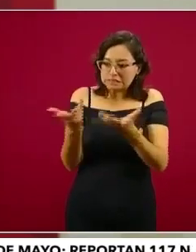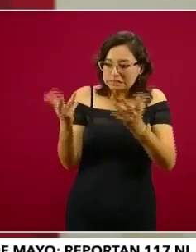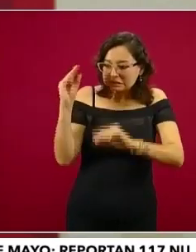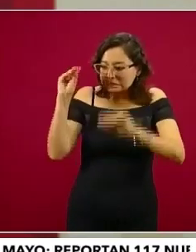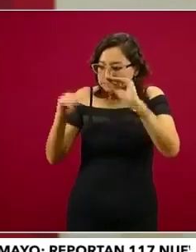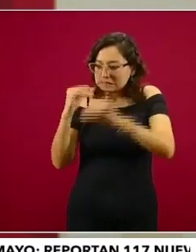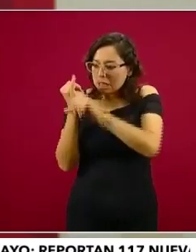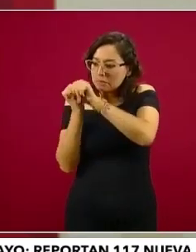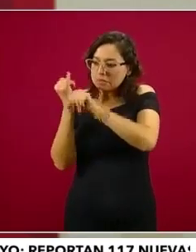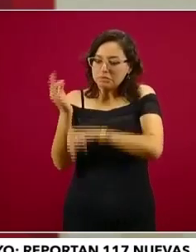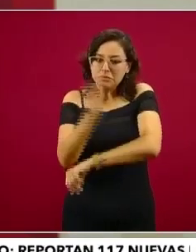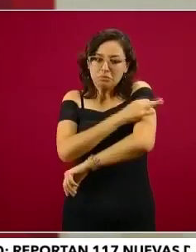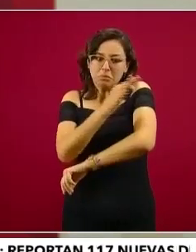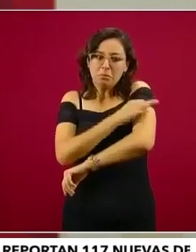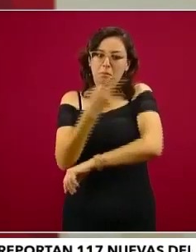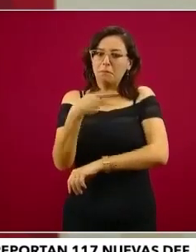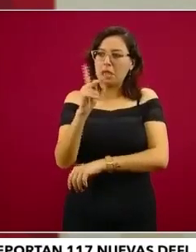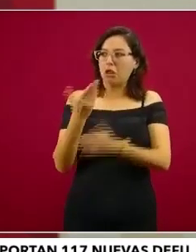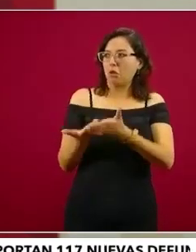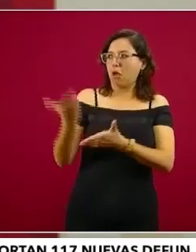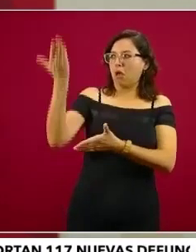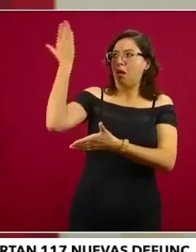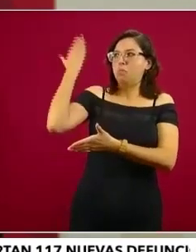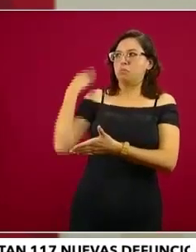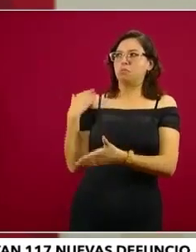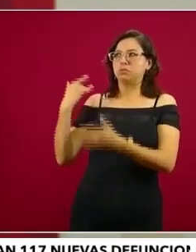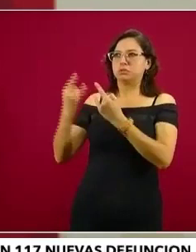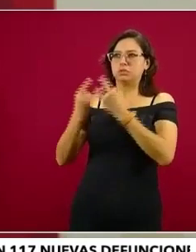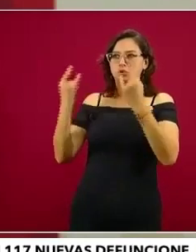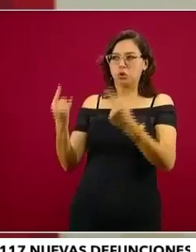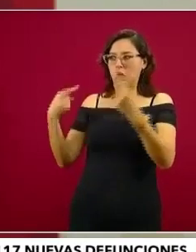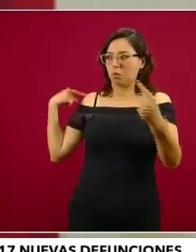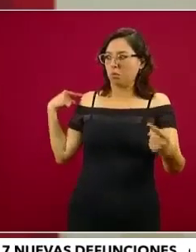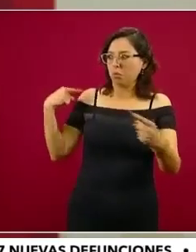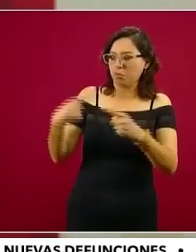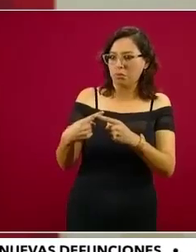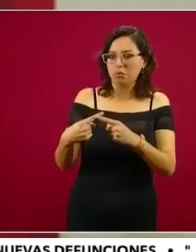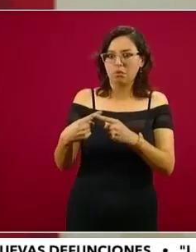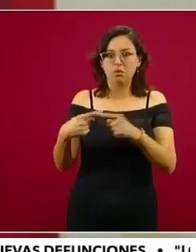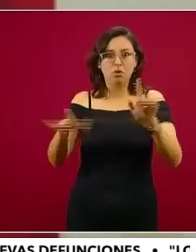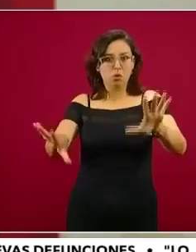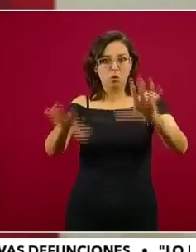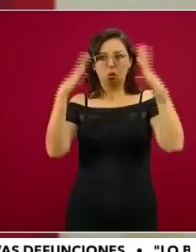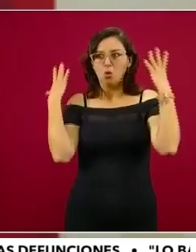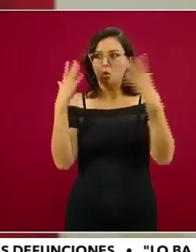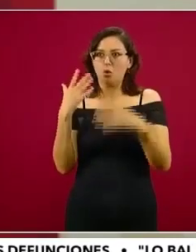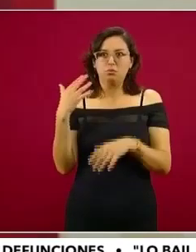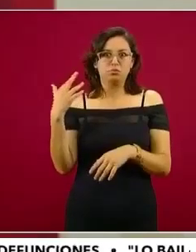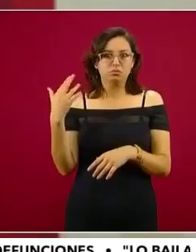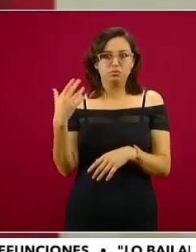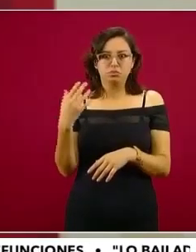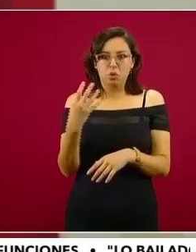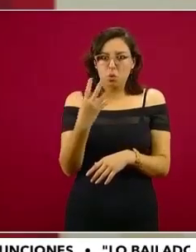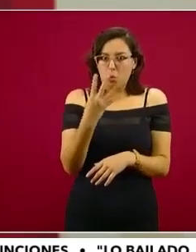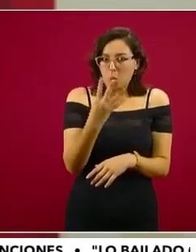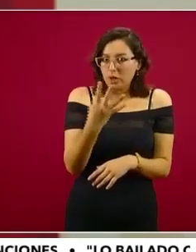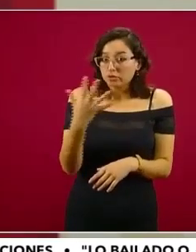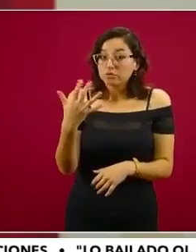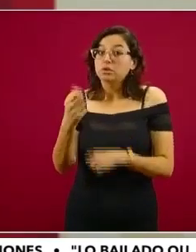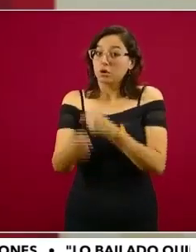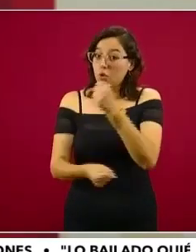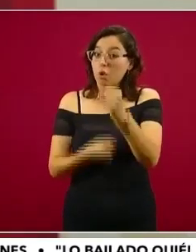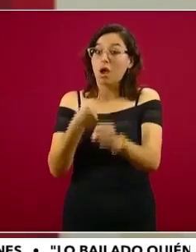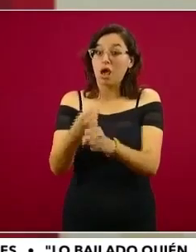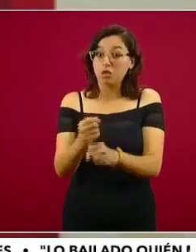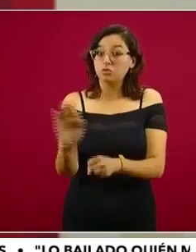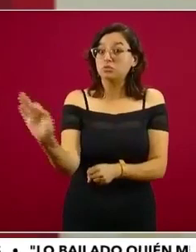nunca se ha visto que una vacuna se logre tener en un periodo sumamente rápido, podríamos hablar de 4 o 5 años. Hoy